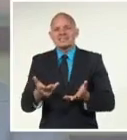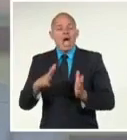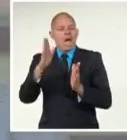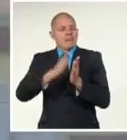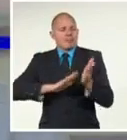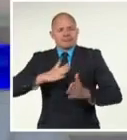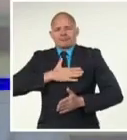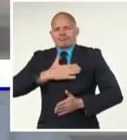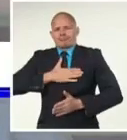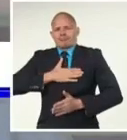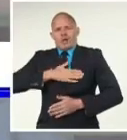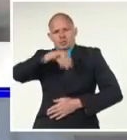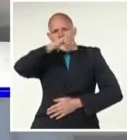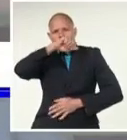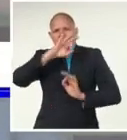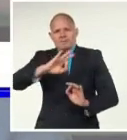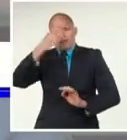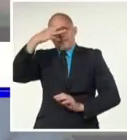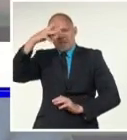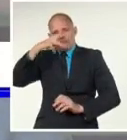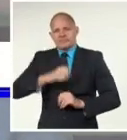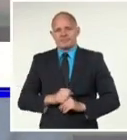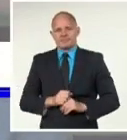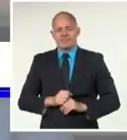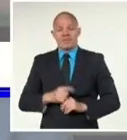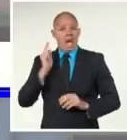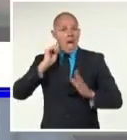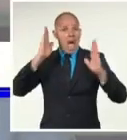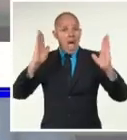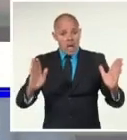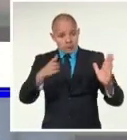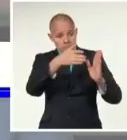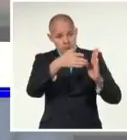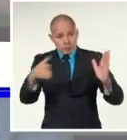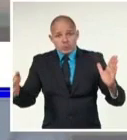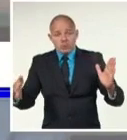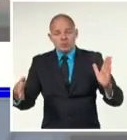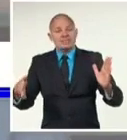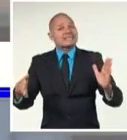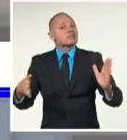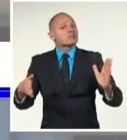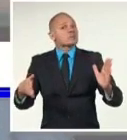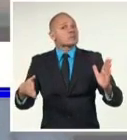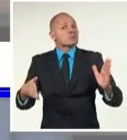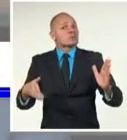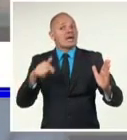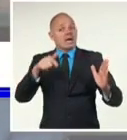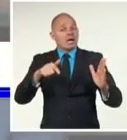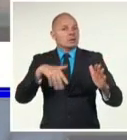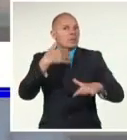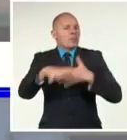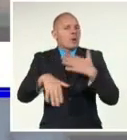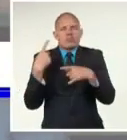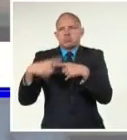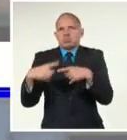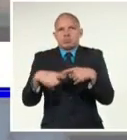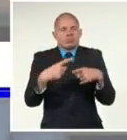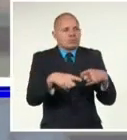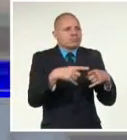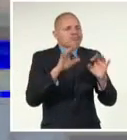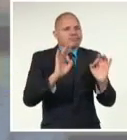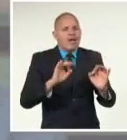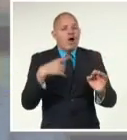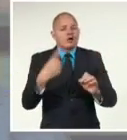habido muchos desafíos y no podíamos dejar de aprovechar para recordar, ¿no?, el